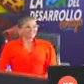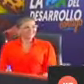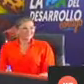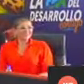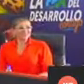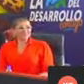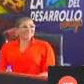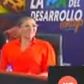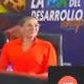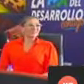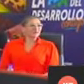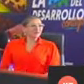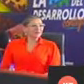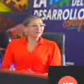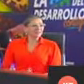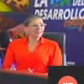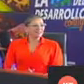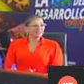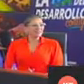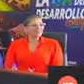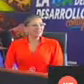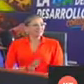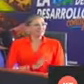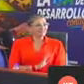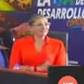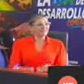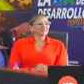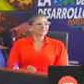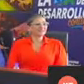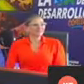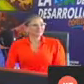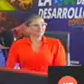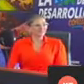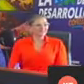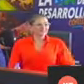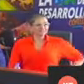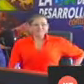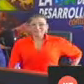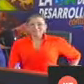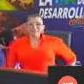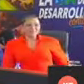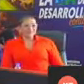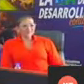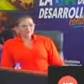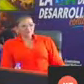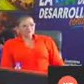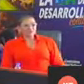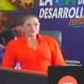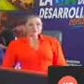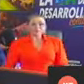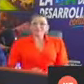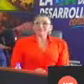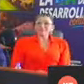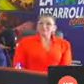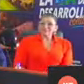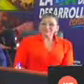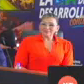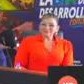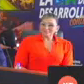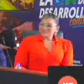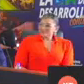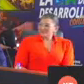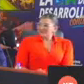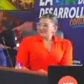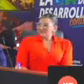un montón de obras que no se han hecho? Vamos a invertir $250,000 para un Miss Ecuador